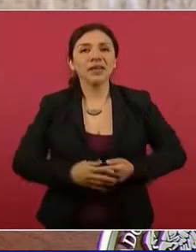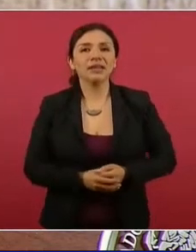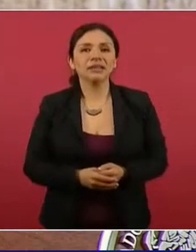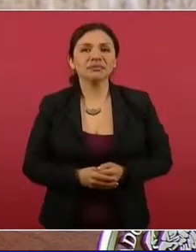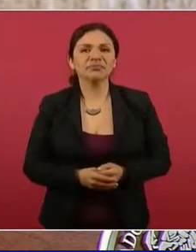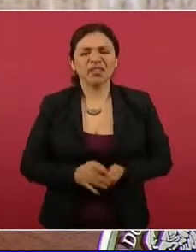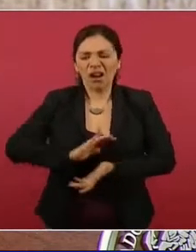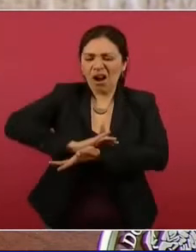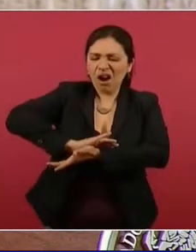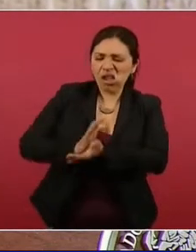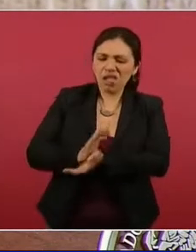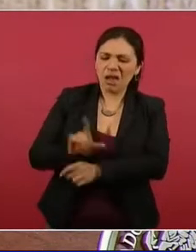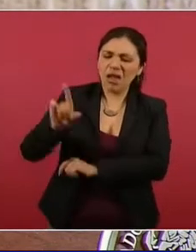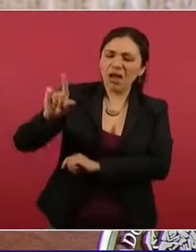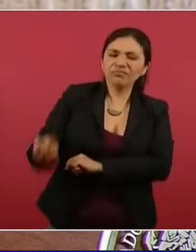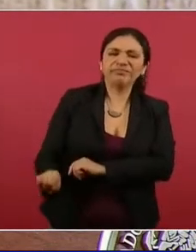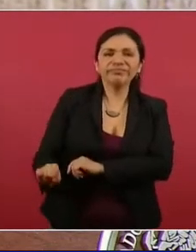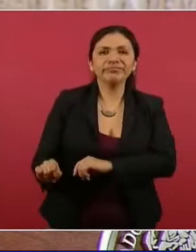que discrimine